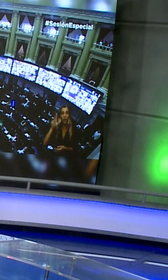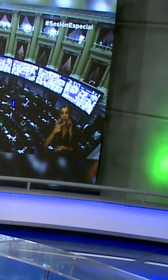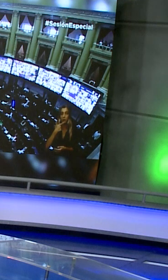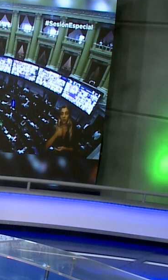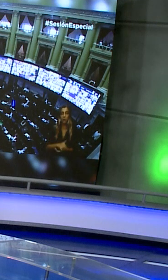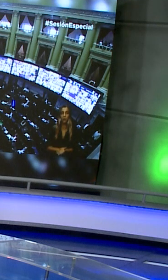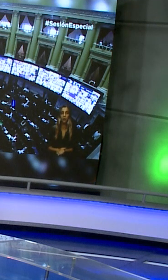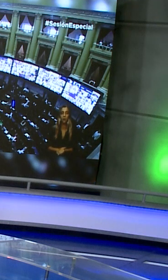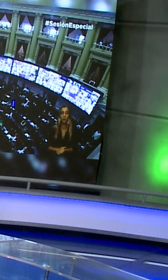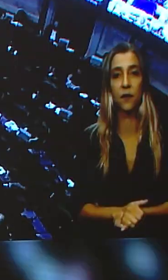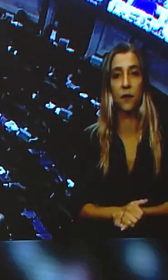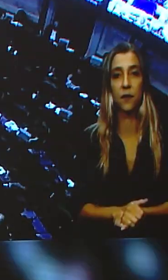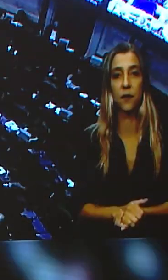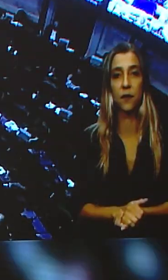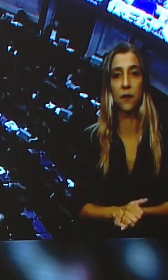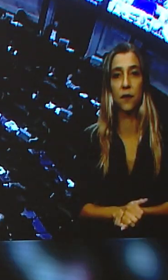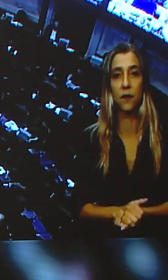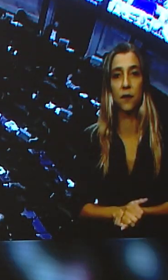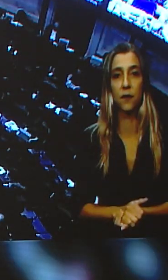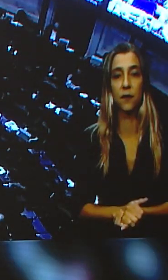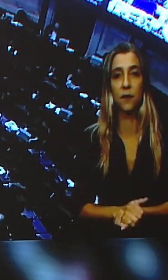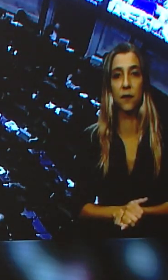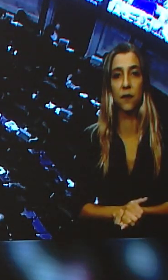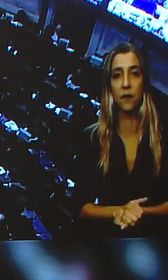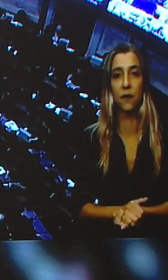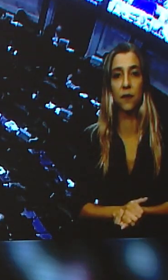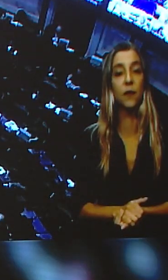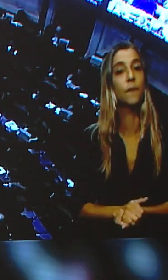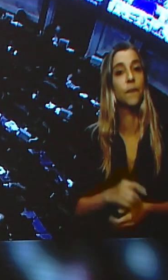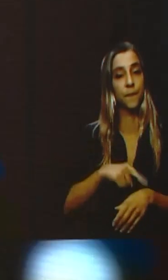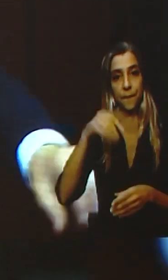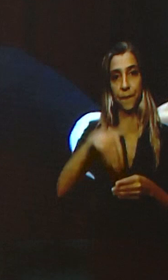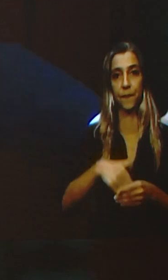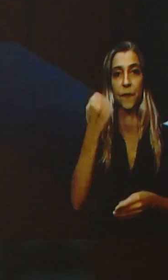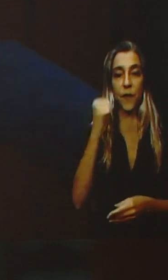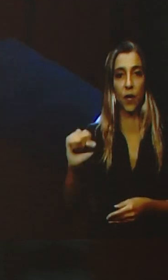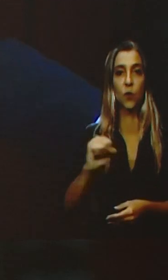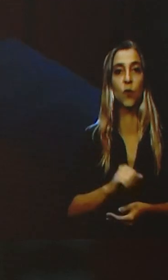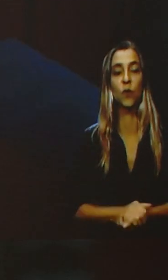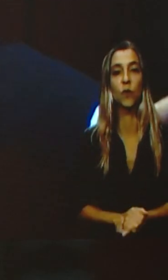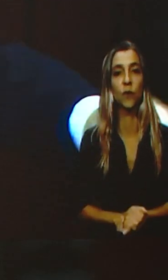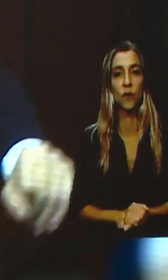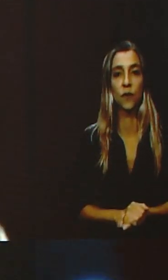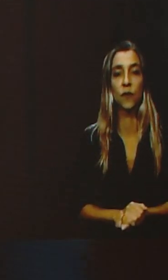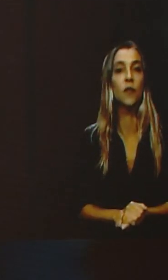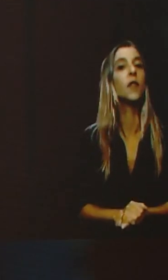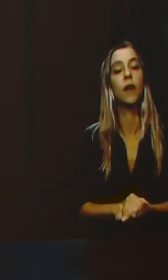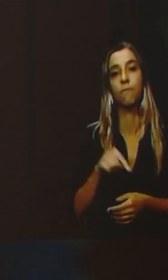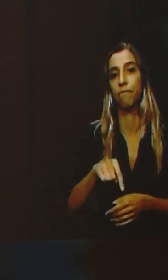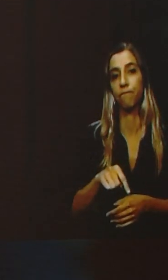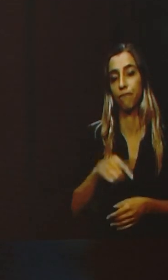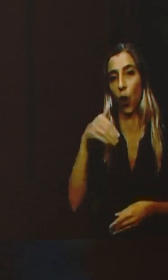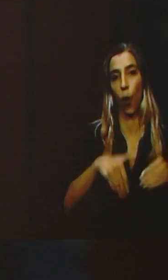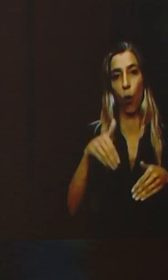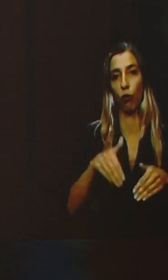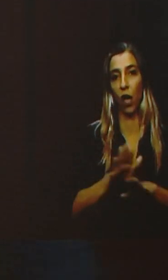bien respecto a la sensibilización. La ley tiene como objetivo formar a las personas que desempeñan funciones públicas en un abordaje integral